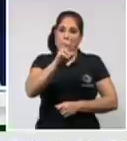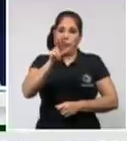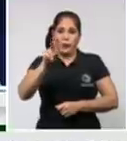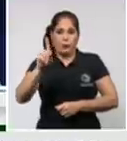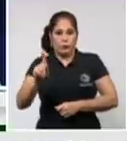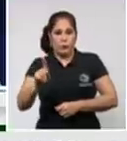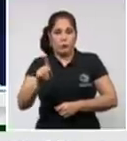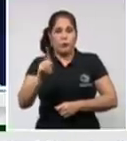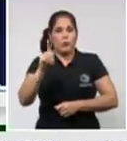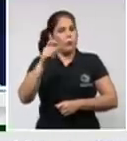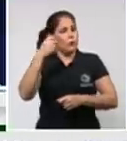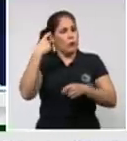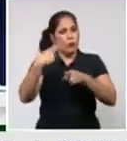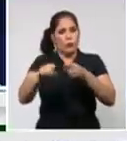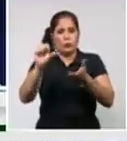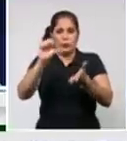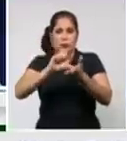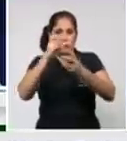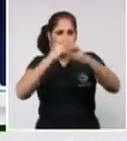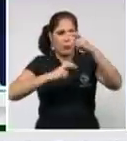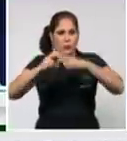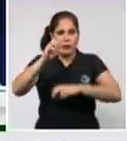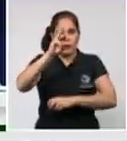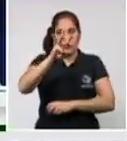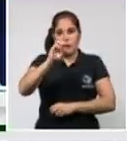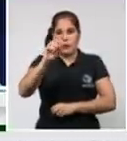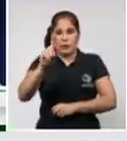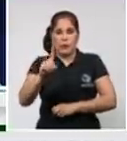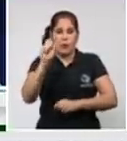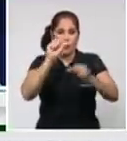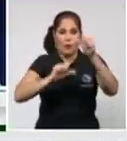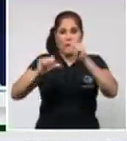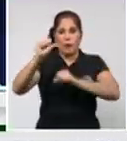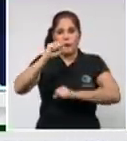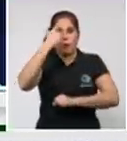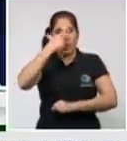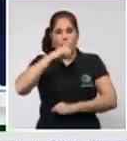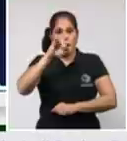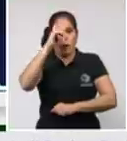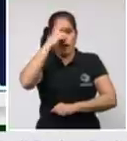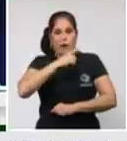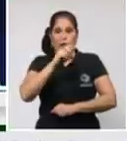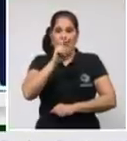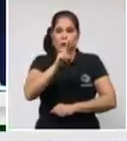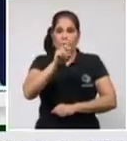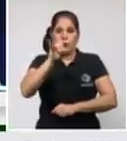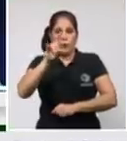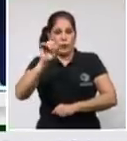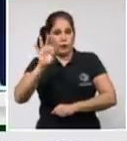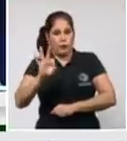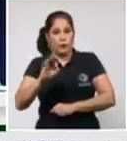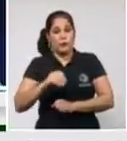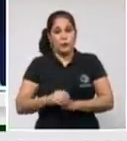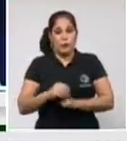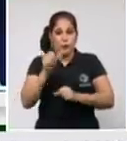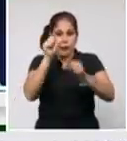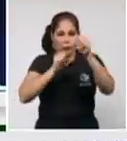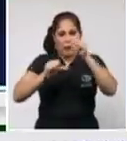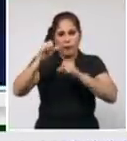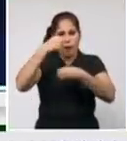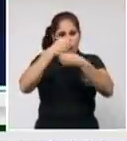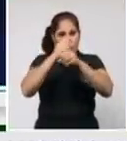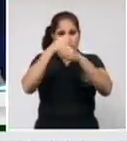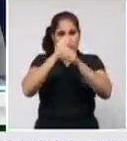Inmunología Molecular, 301. Los laboratorios AICA 298, los laboratorios del